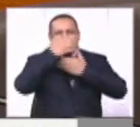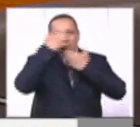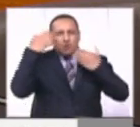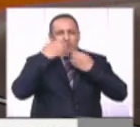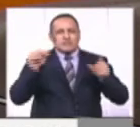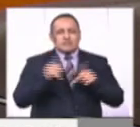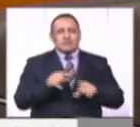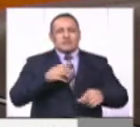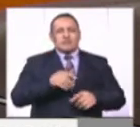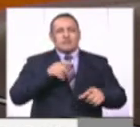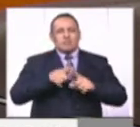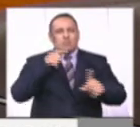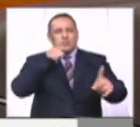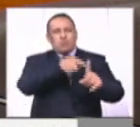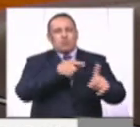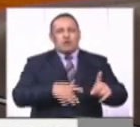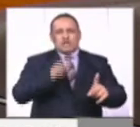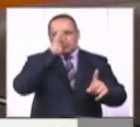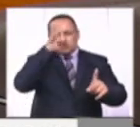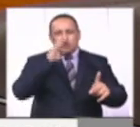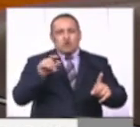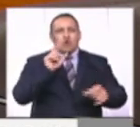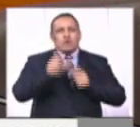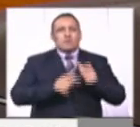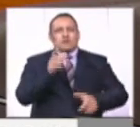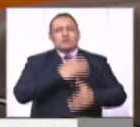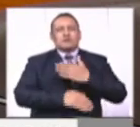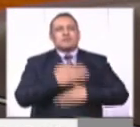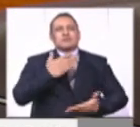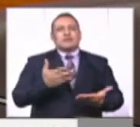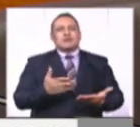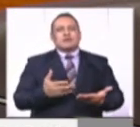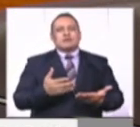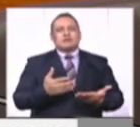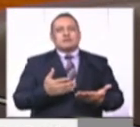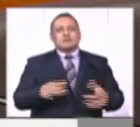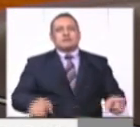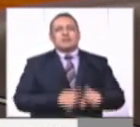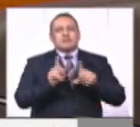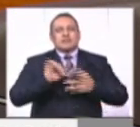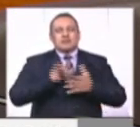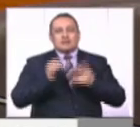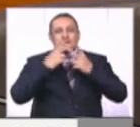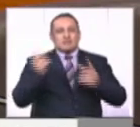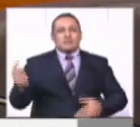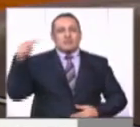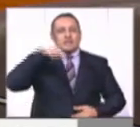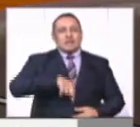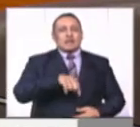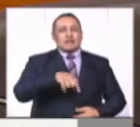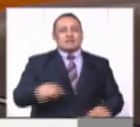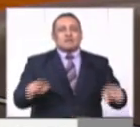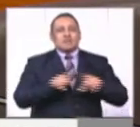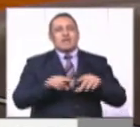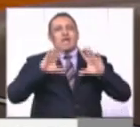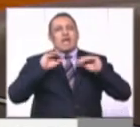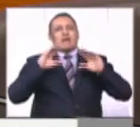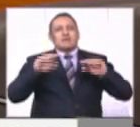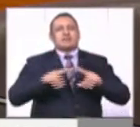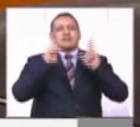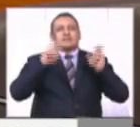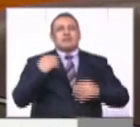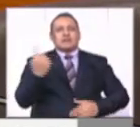señale al Serrano o se ignore a la persona con discapacidad pero al que viene acá hablarnos de